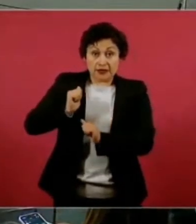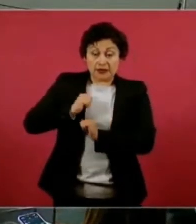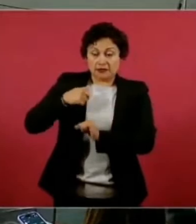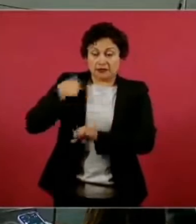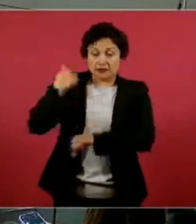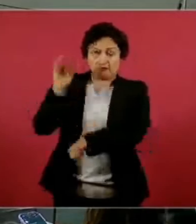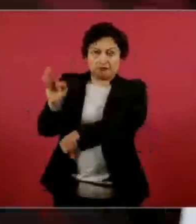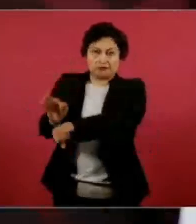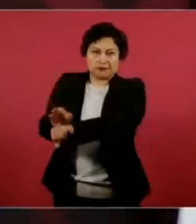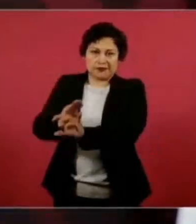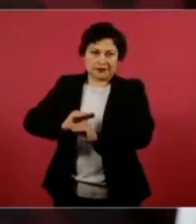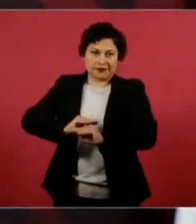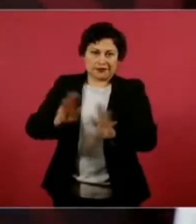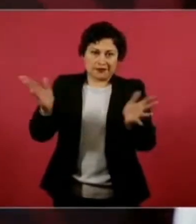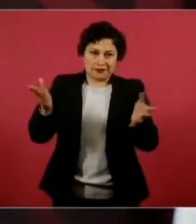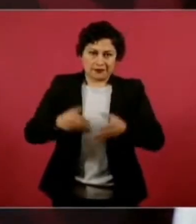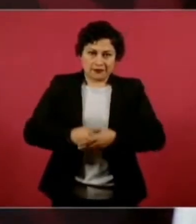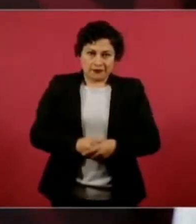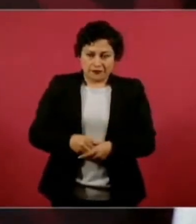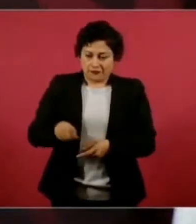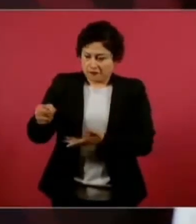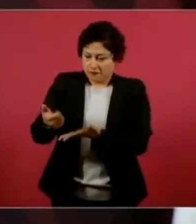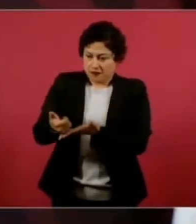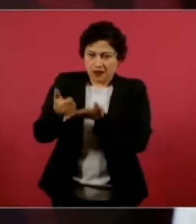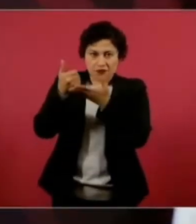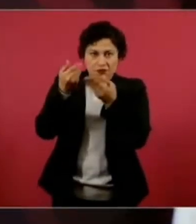transformación del país?